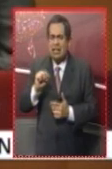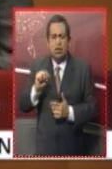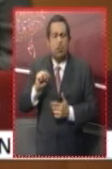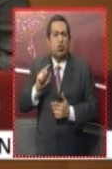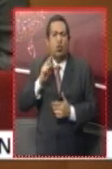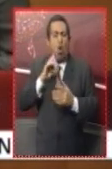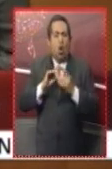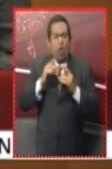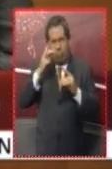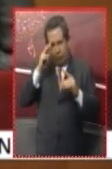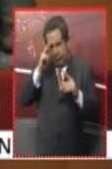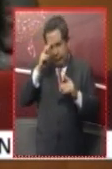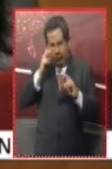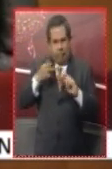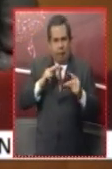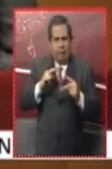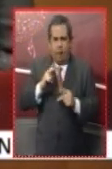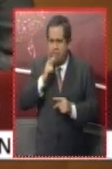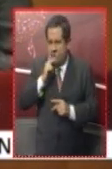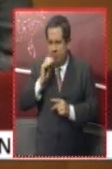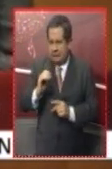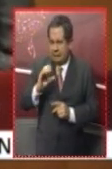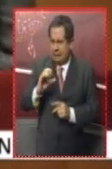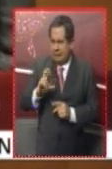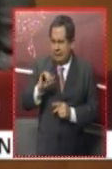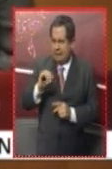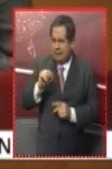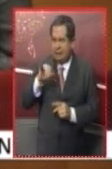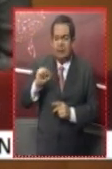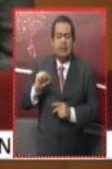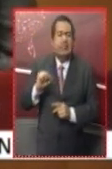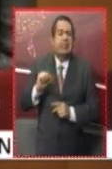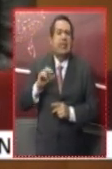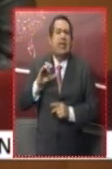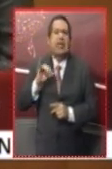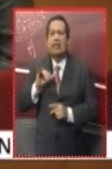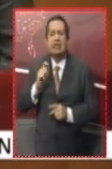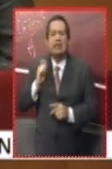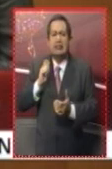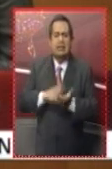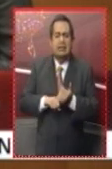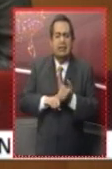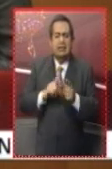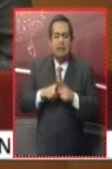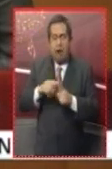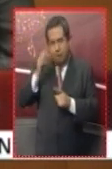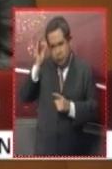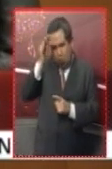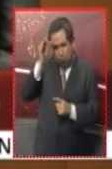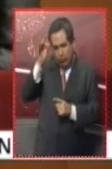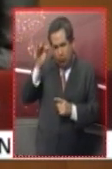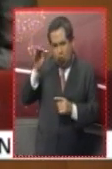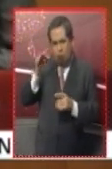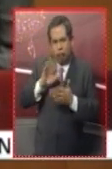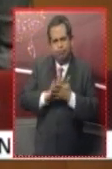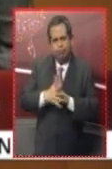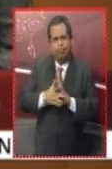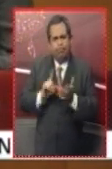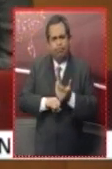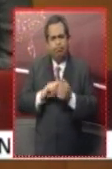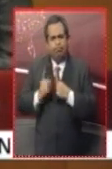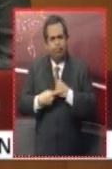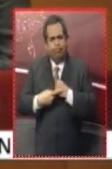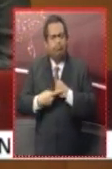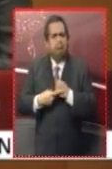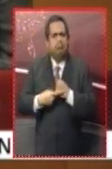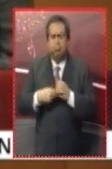que se tergiverse el concepto. Hablo del concepto crisis desde un punto de vista filosófico. Y